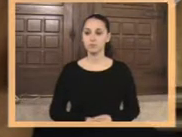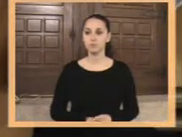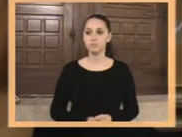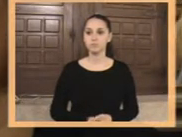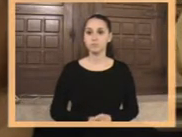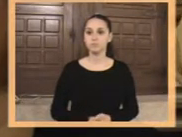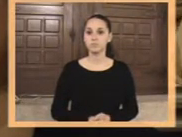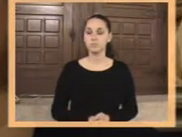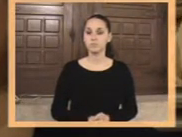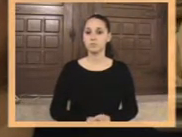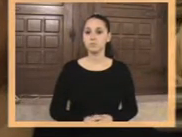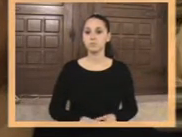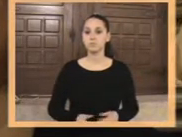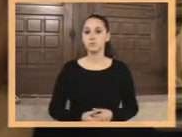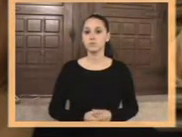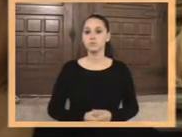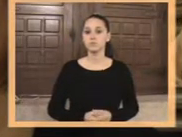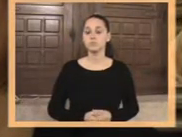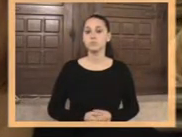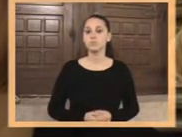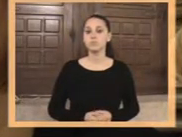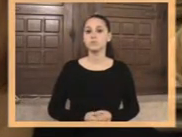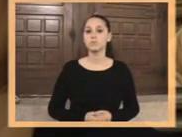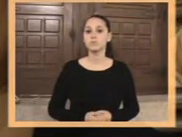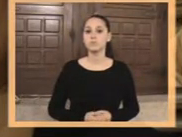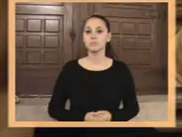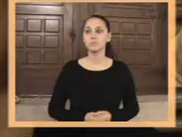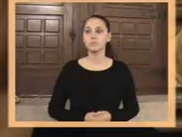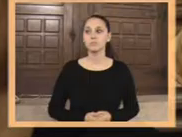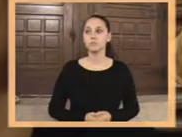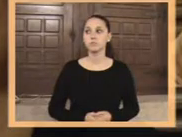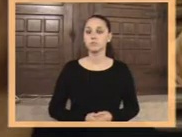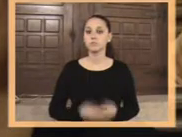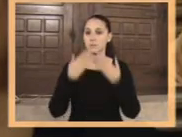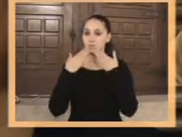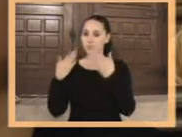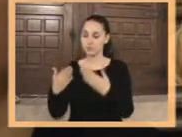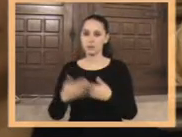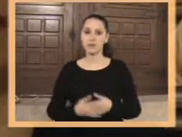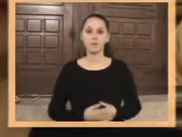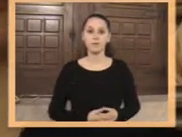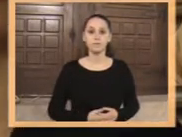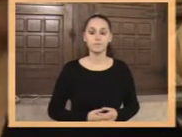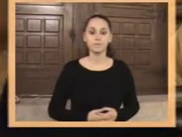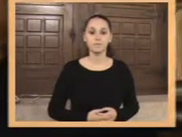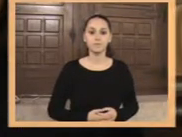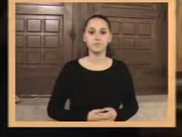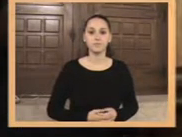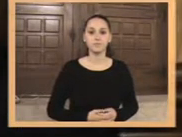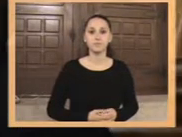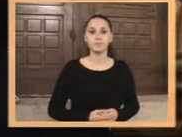no fuera la regla, sino precisamente la excepción. Muchas gracias. A usted, señor